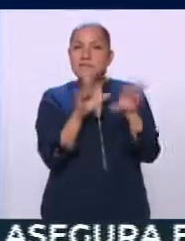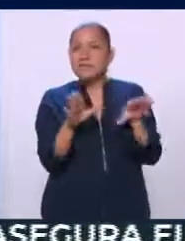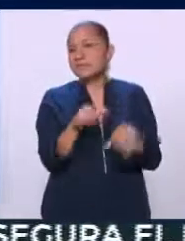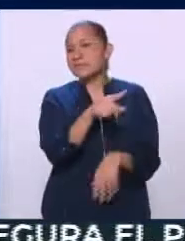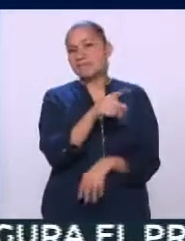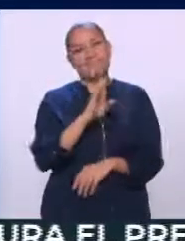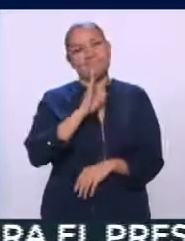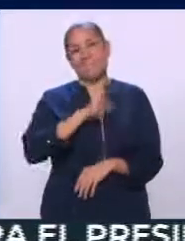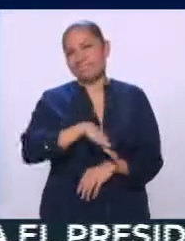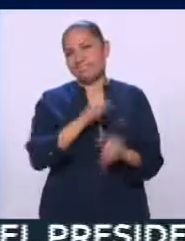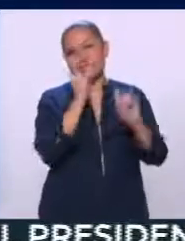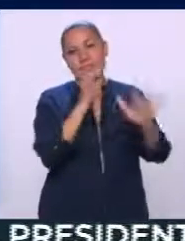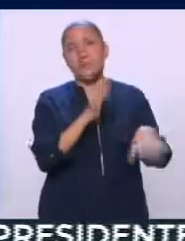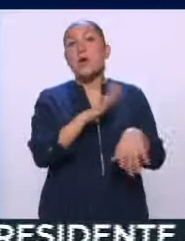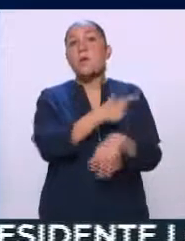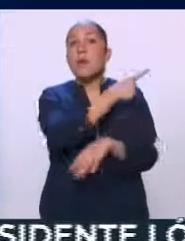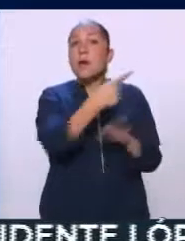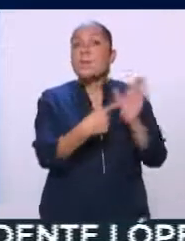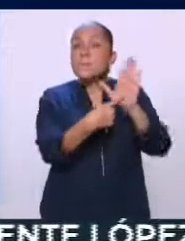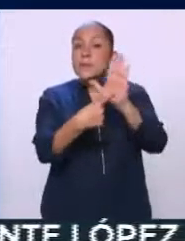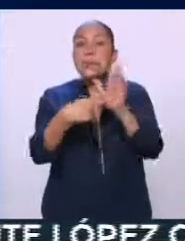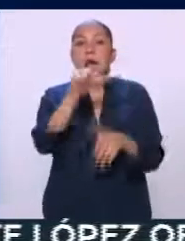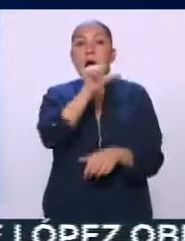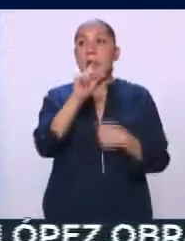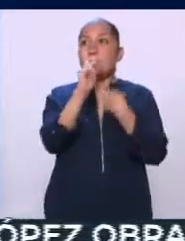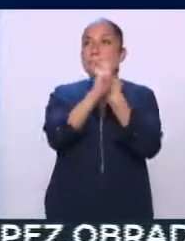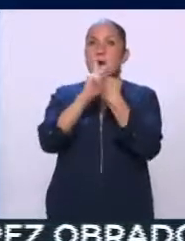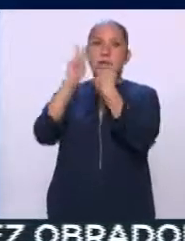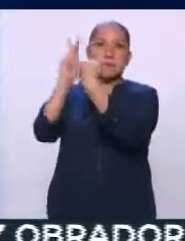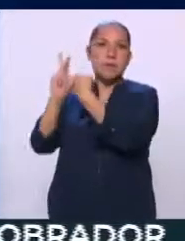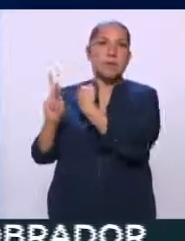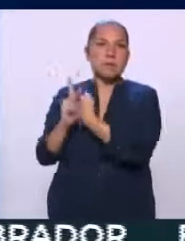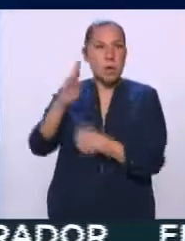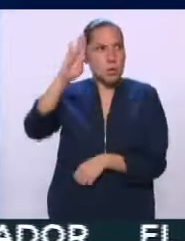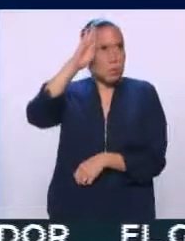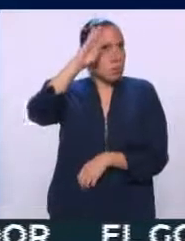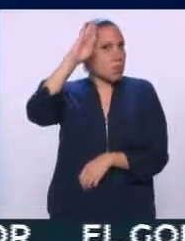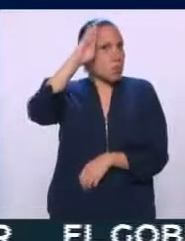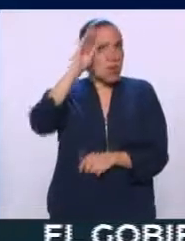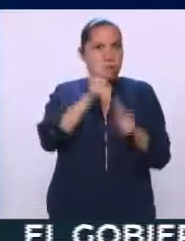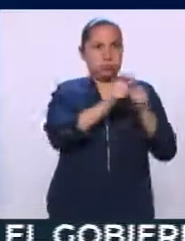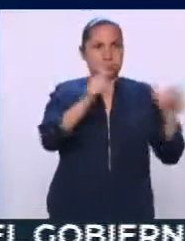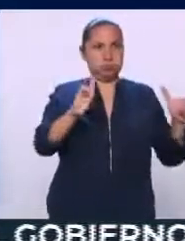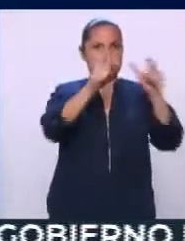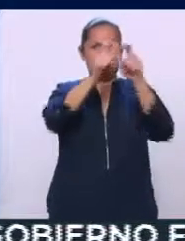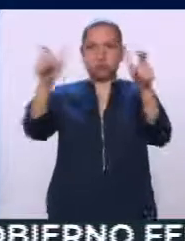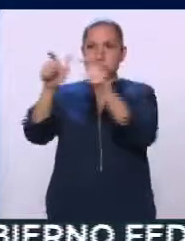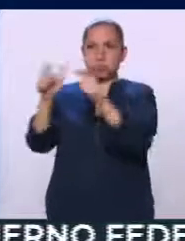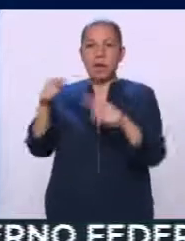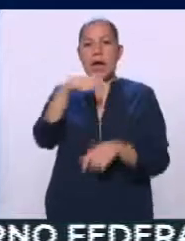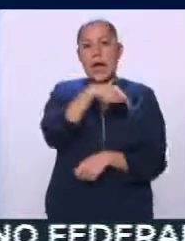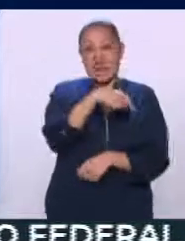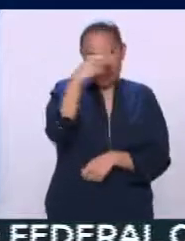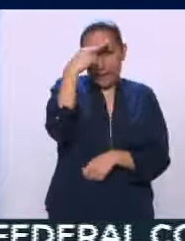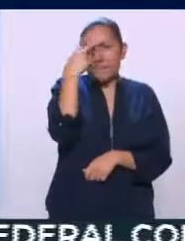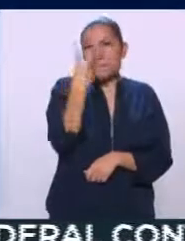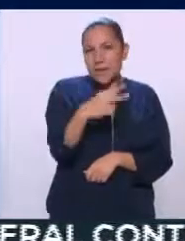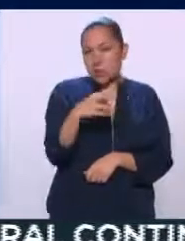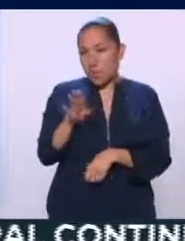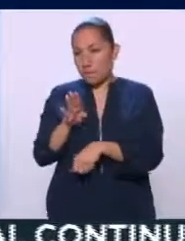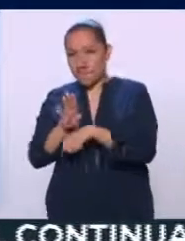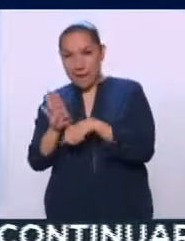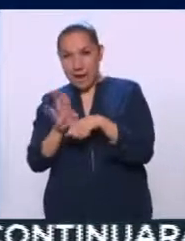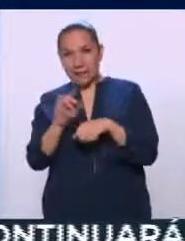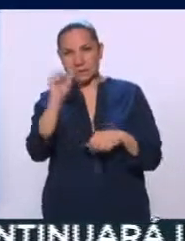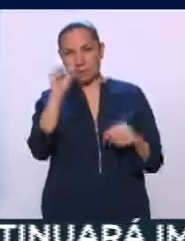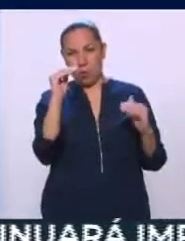los países más poblados, y en ese sentido pues iba a aparecer México un poco ligeramente arriba de Brasil. Sin embargo, si consideramos países,